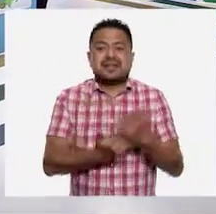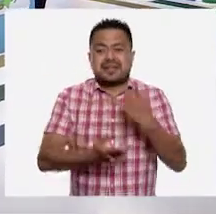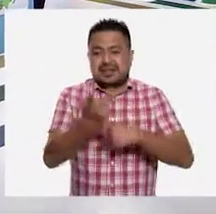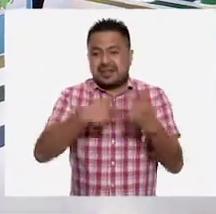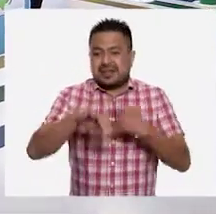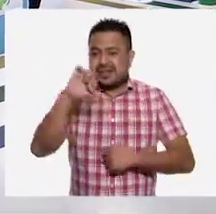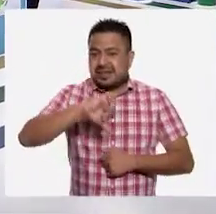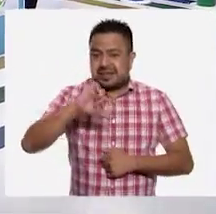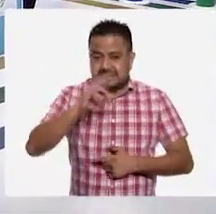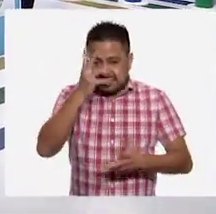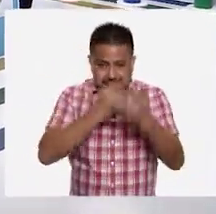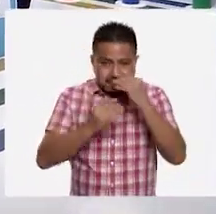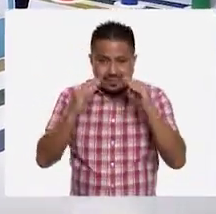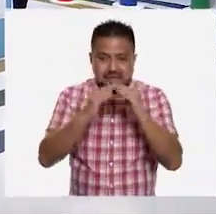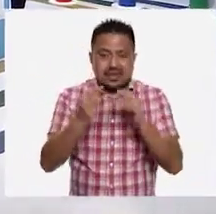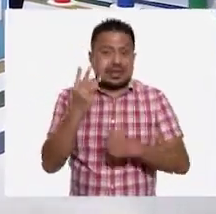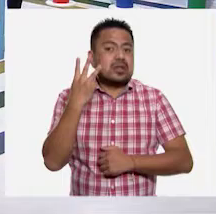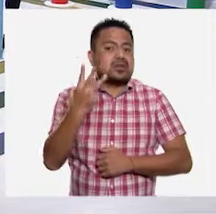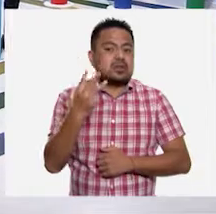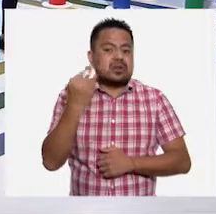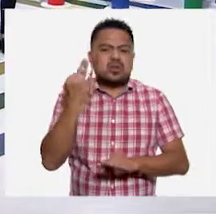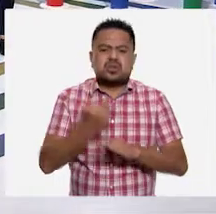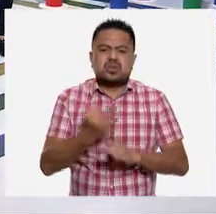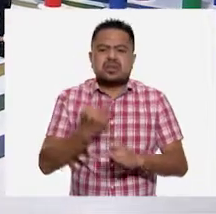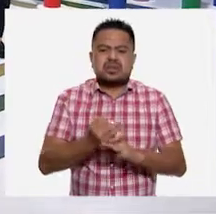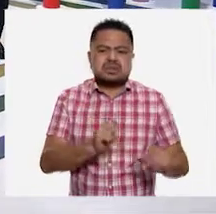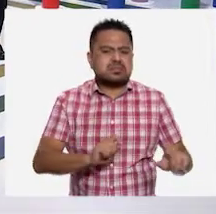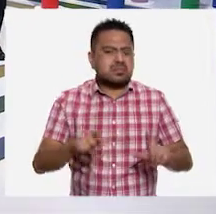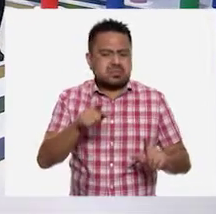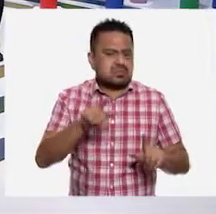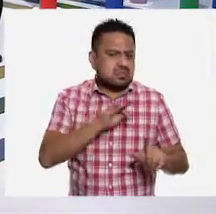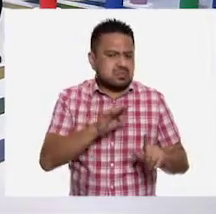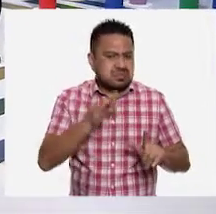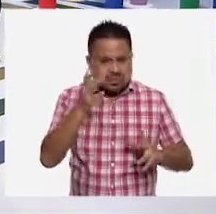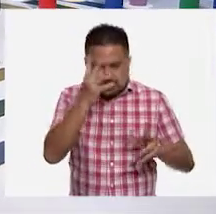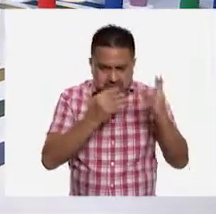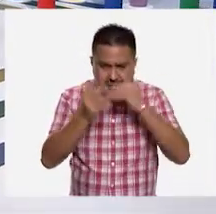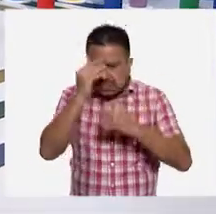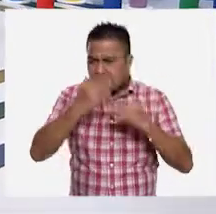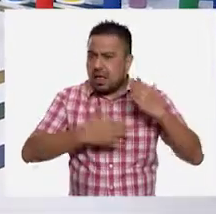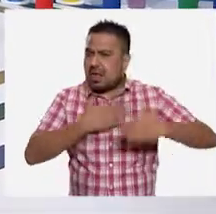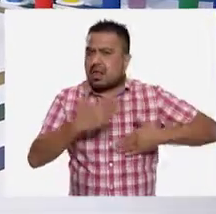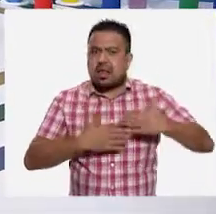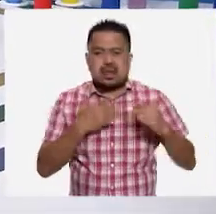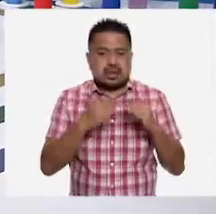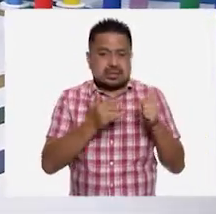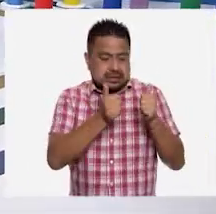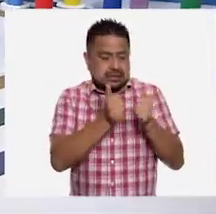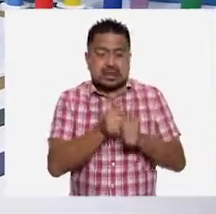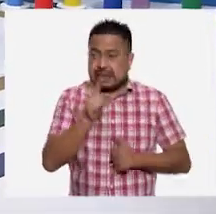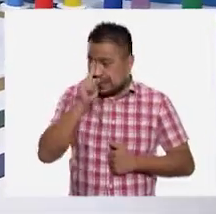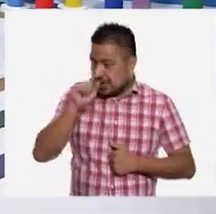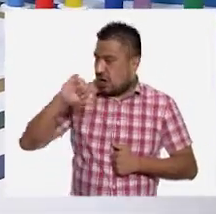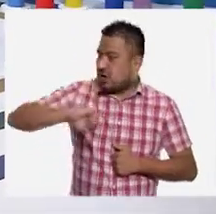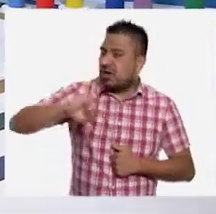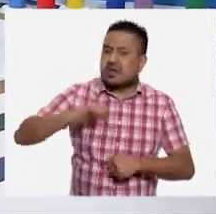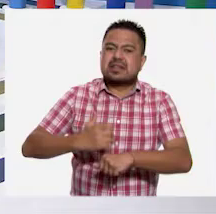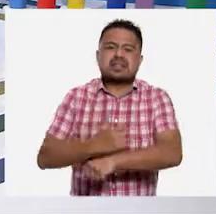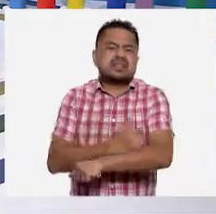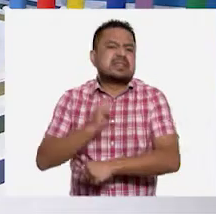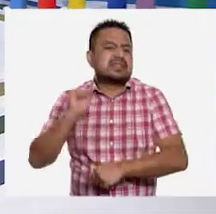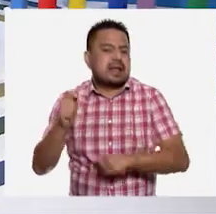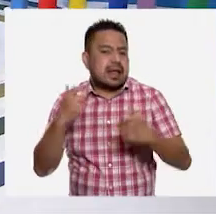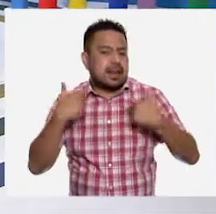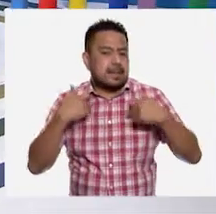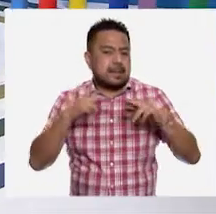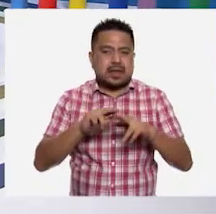Bienvenidas y bienvenidos a Aprende en Casa 3, un espacio en el que vamos a poder aprender y divertirnos desde nuestros hogares. Y para ello, el día de hoy nos acompaña la